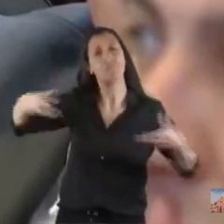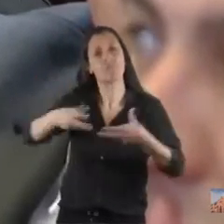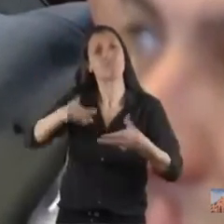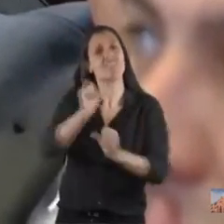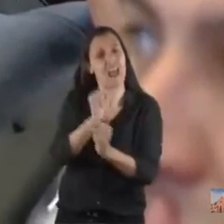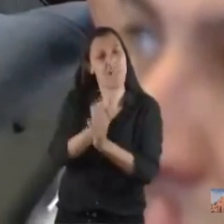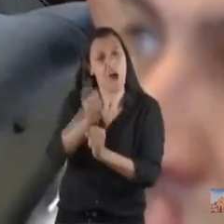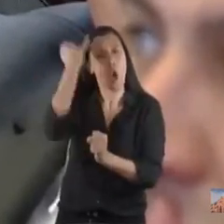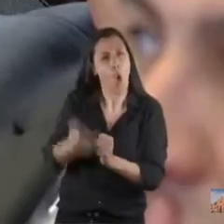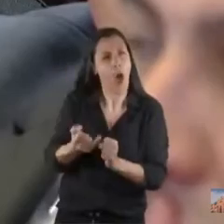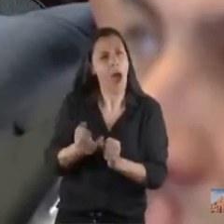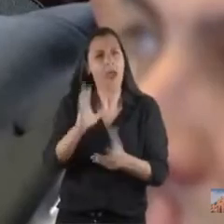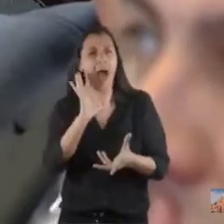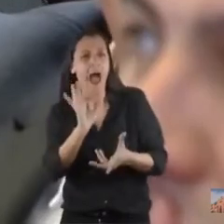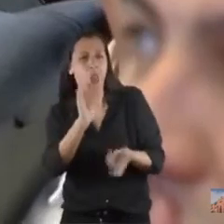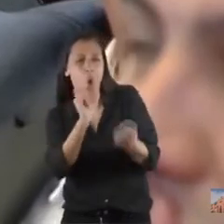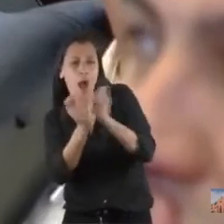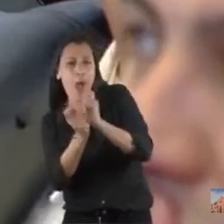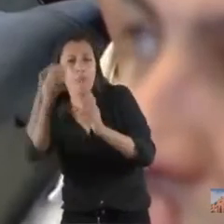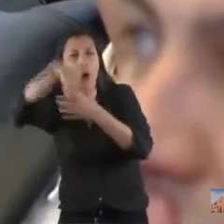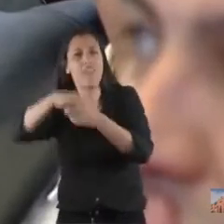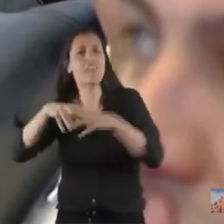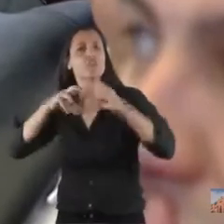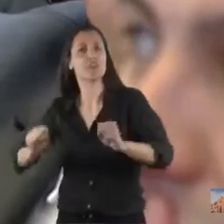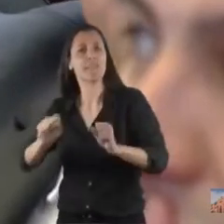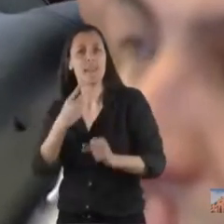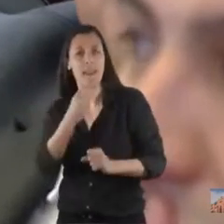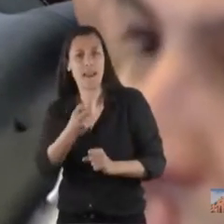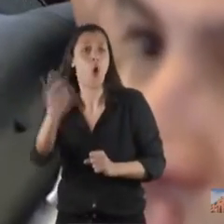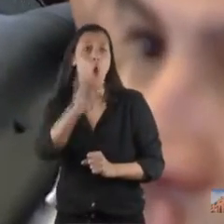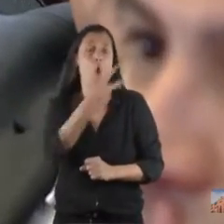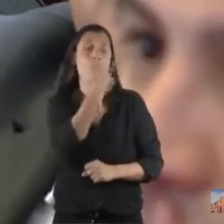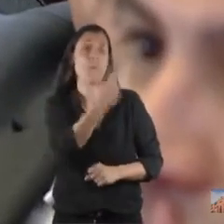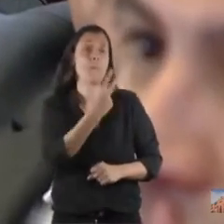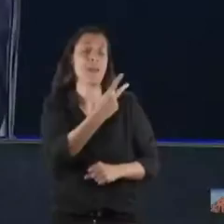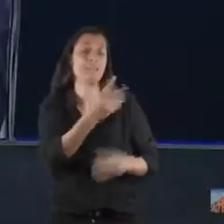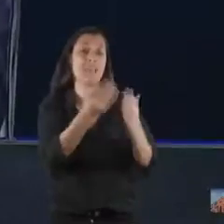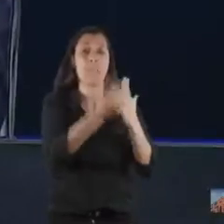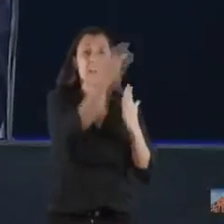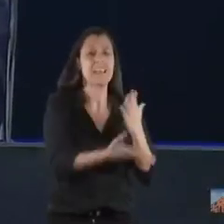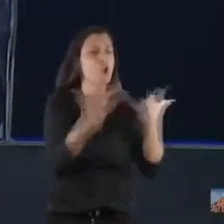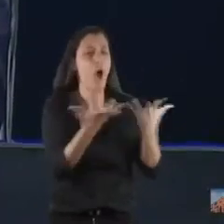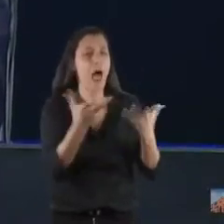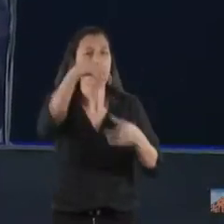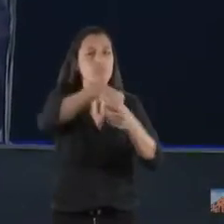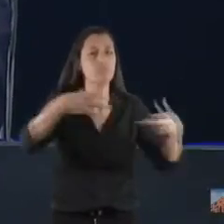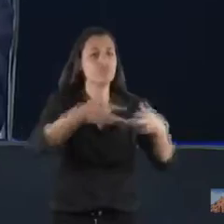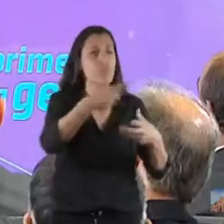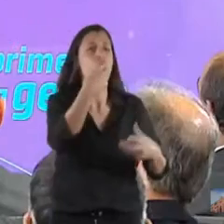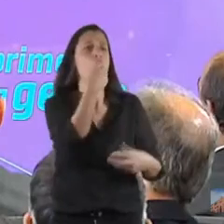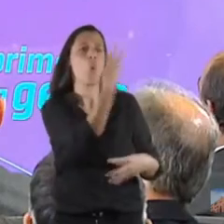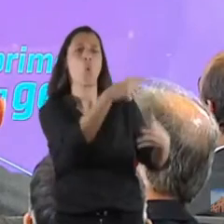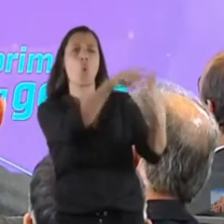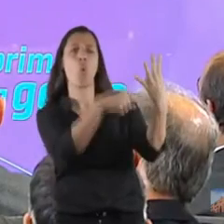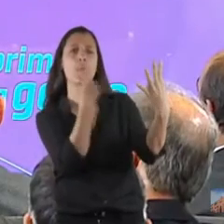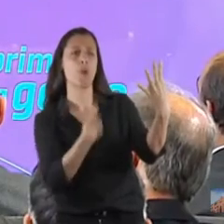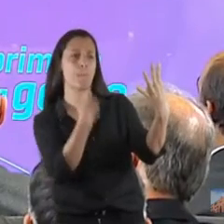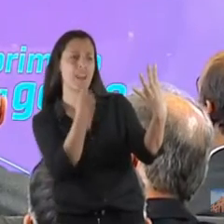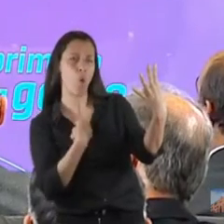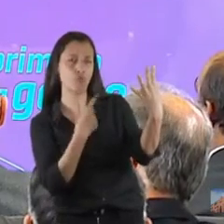cambio en la secretaria energía y contar con un viceministro una vice vista gracias me hizo cuatro preguntas en una no